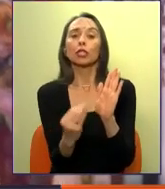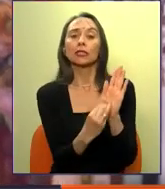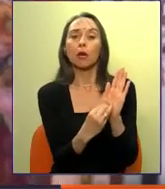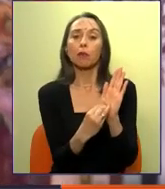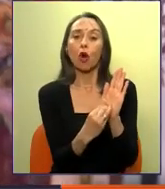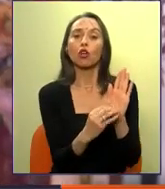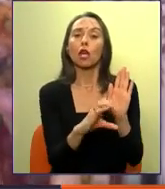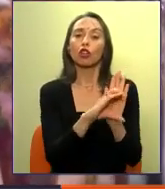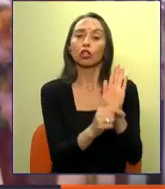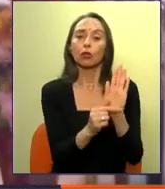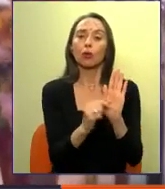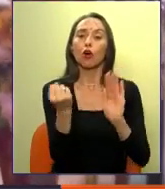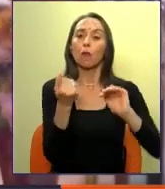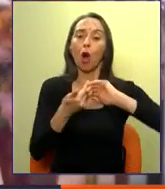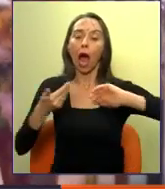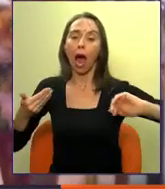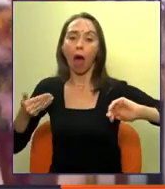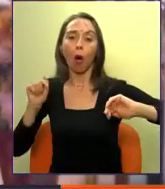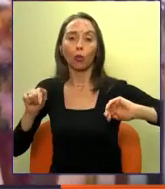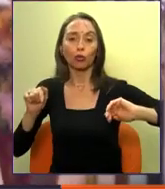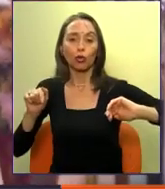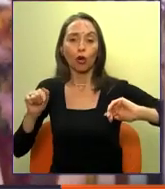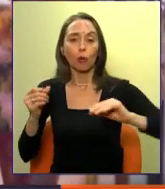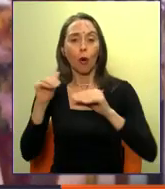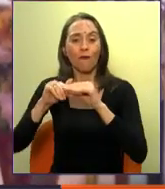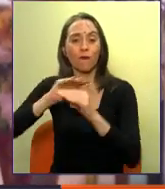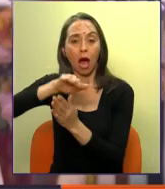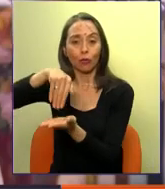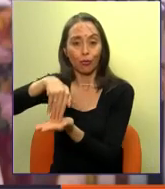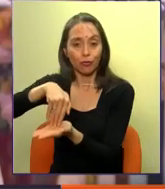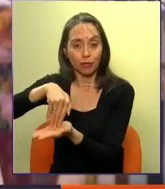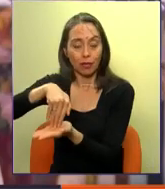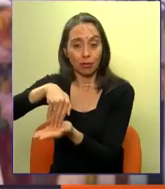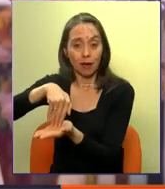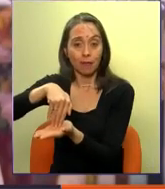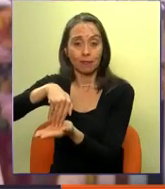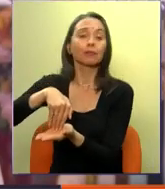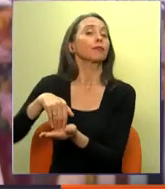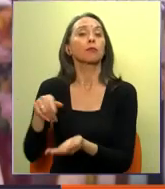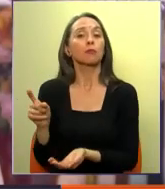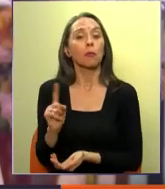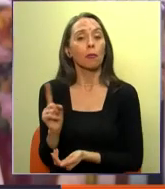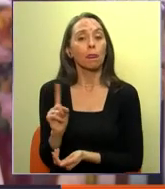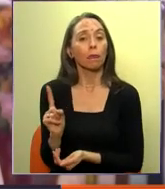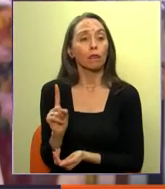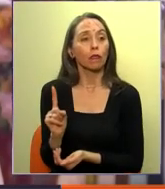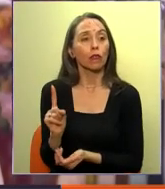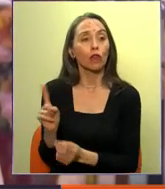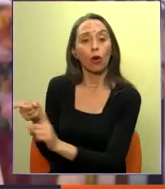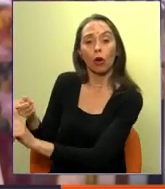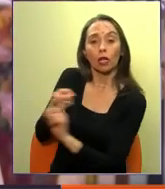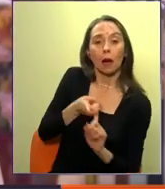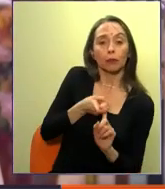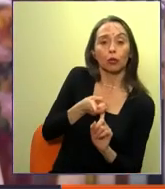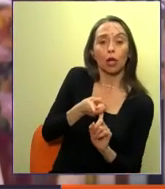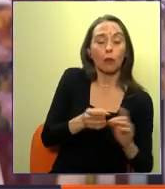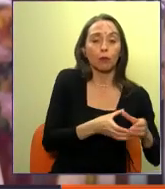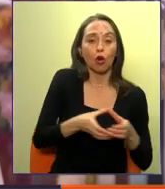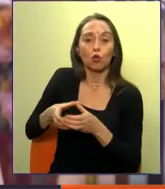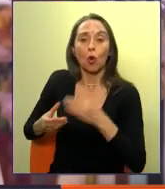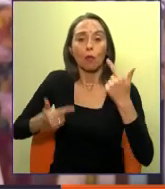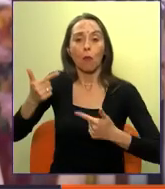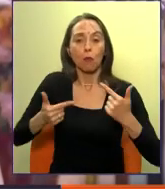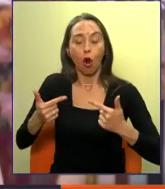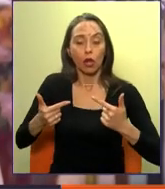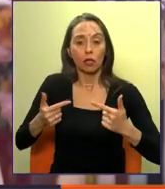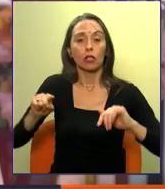esté como autónomo, en el cual asegurado además que este Banco Central no ha sido capturado por fuerzas políticas en específico,